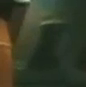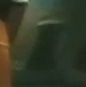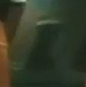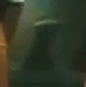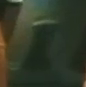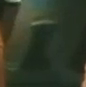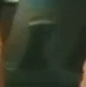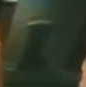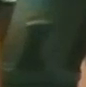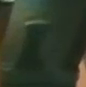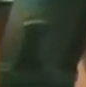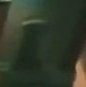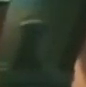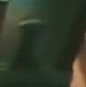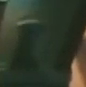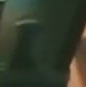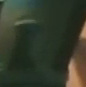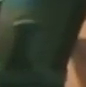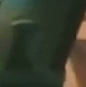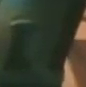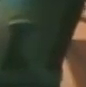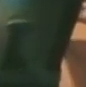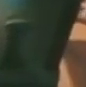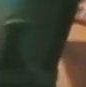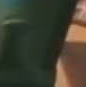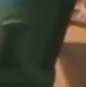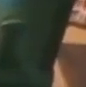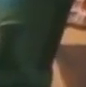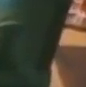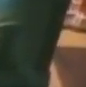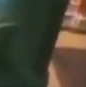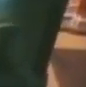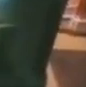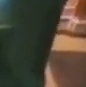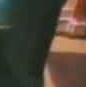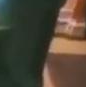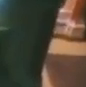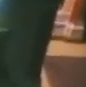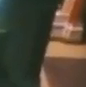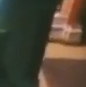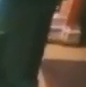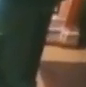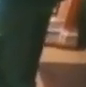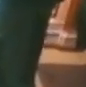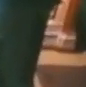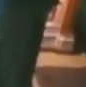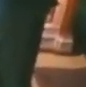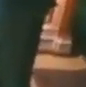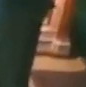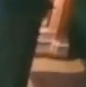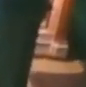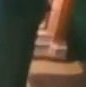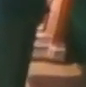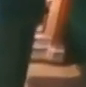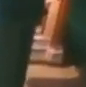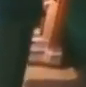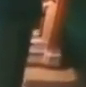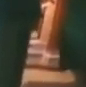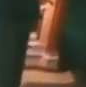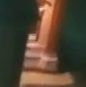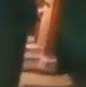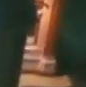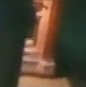presidente constitucional de la República Bolivariana de Venezuela, Nicolás Maduro, de este 24 de enero del año 2023 y tiene